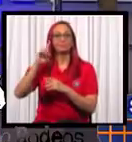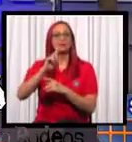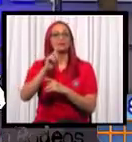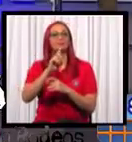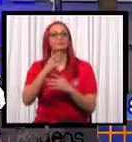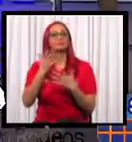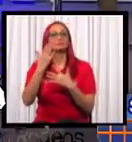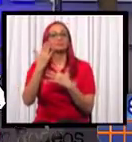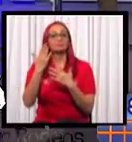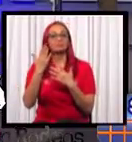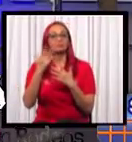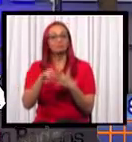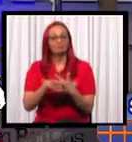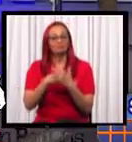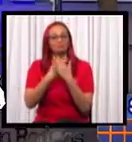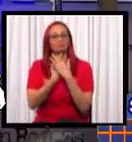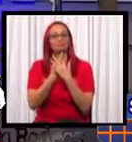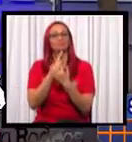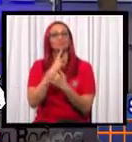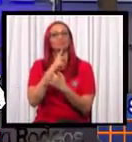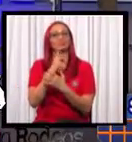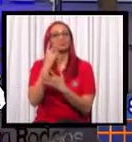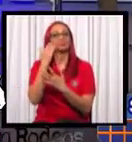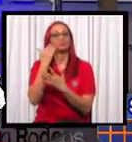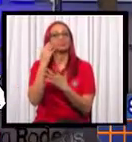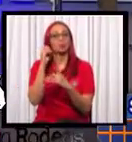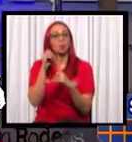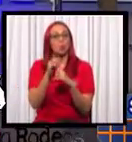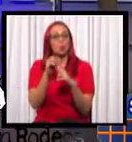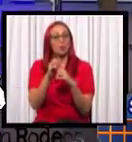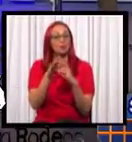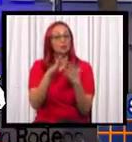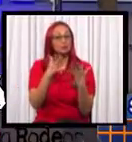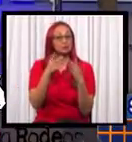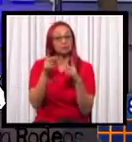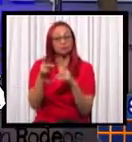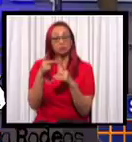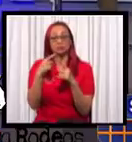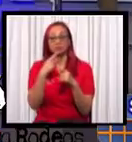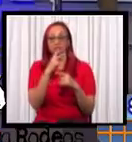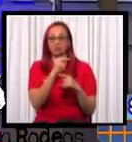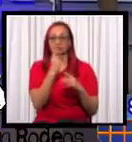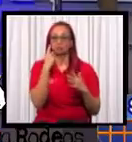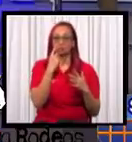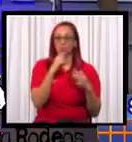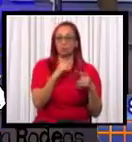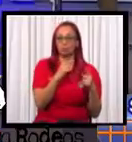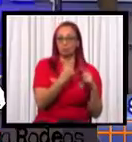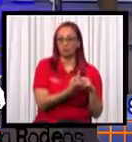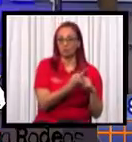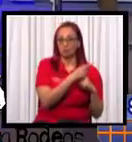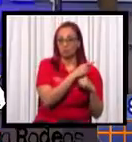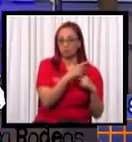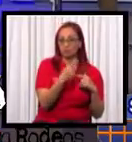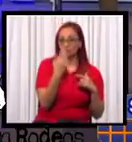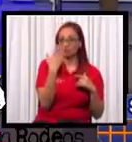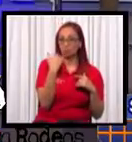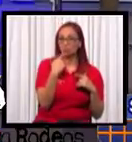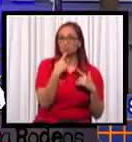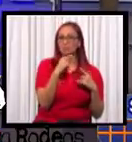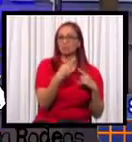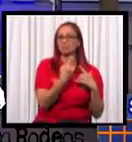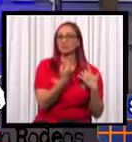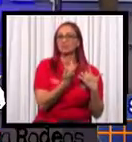¿Dónde radica realmente? ¿Cuál es el objetivo? Es que hay gente que se opone por oponerse. ¿Ustedes por qué se están oponiendo a la Alianza